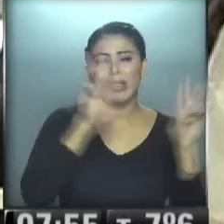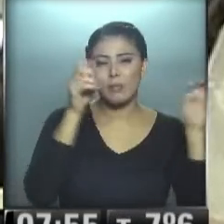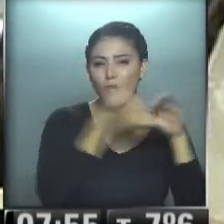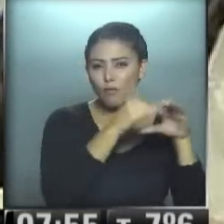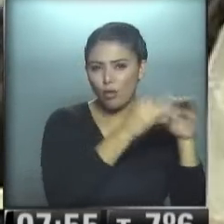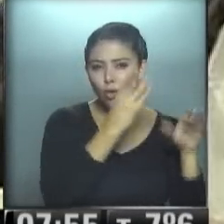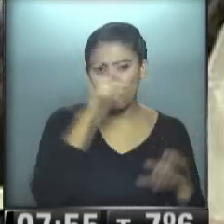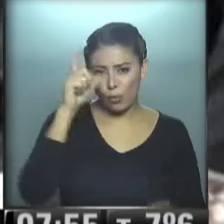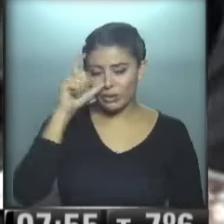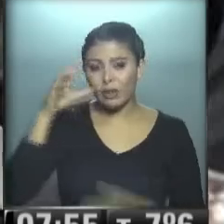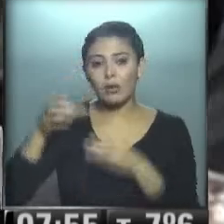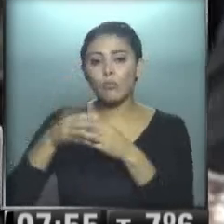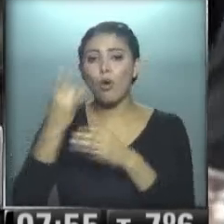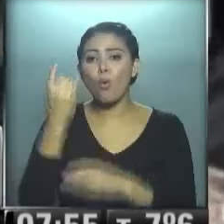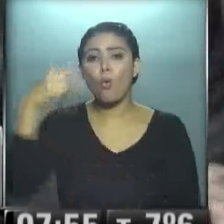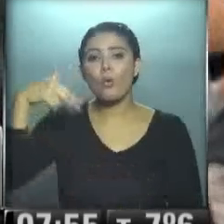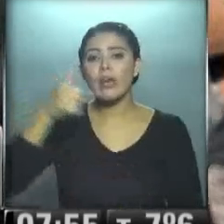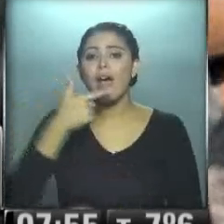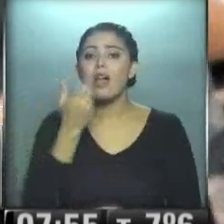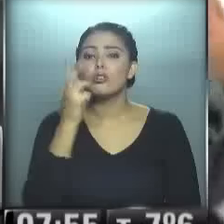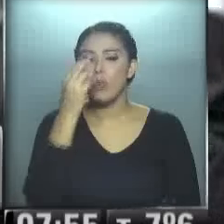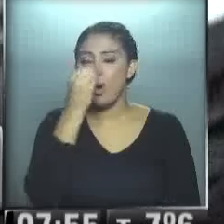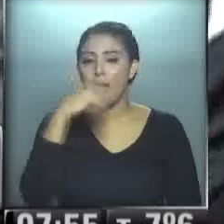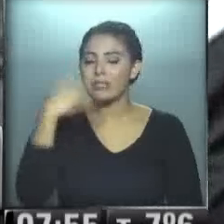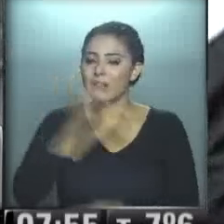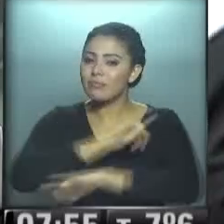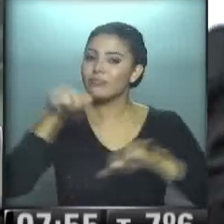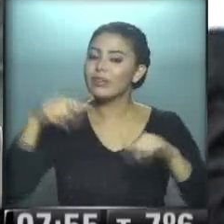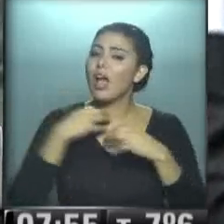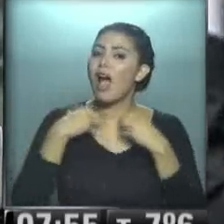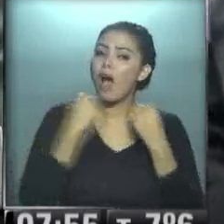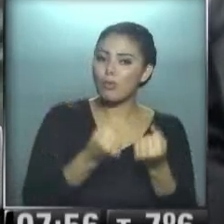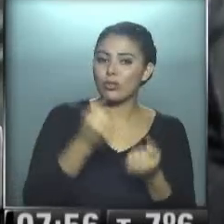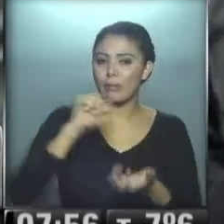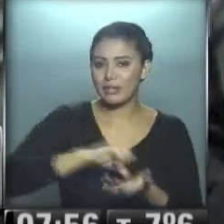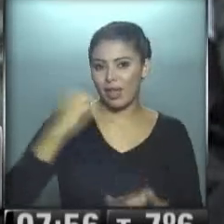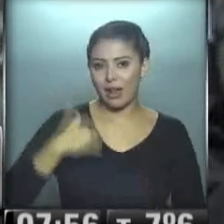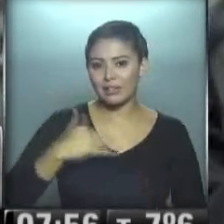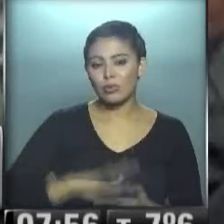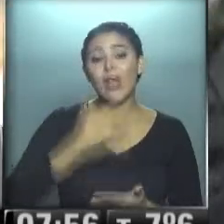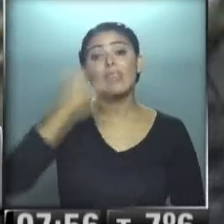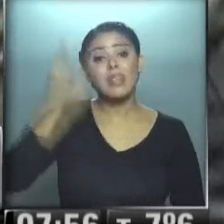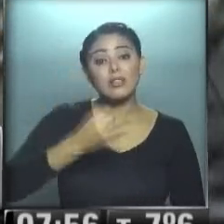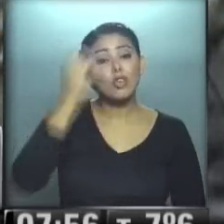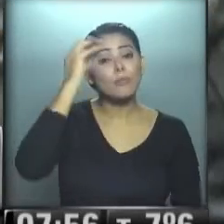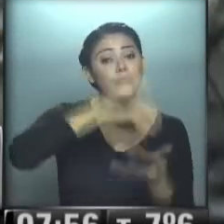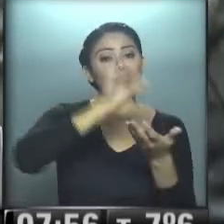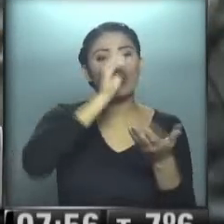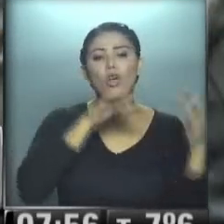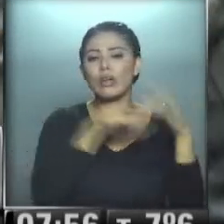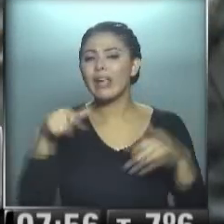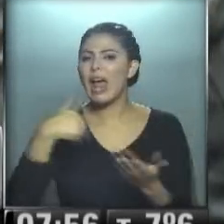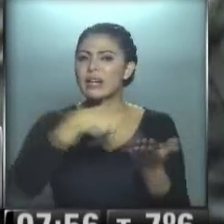htre y es la unasur la que se ha manifestado oficialmente se solidarizó con el país frente a la decisión de la corte y rechazó el